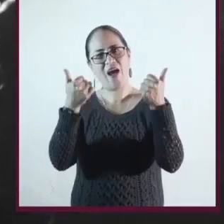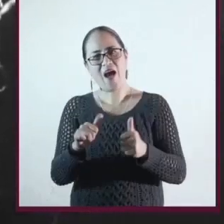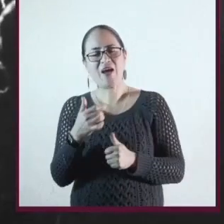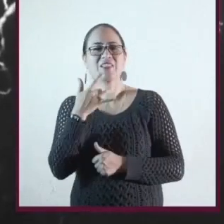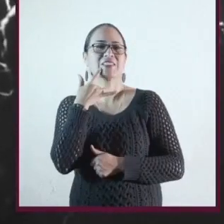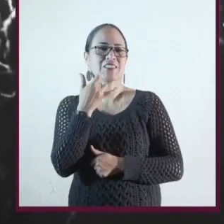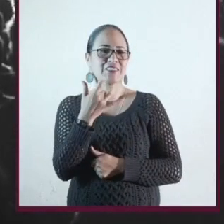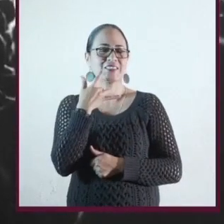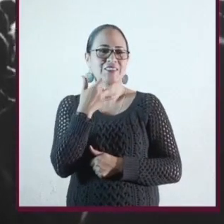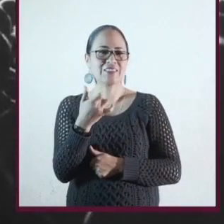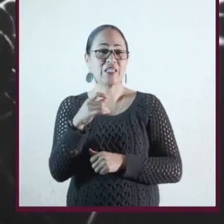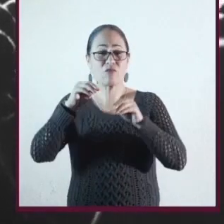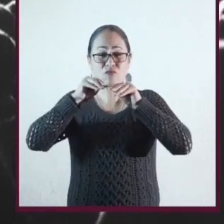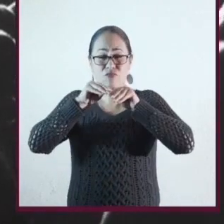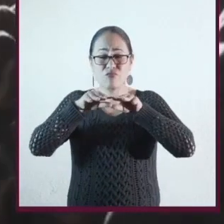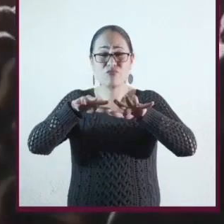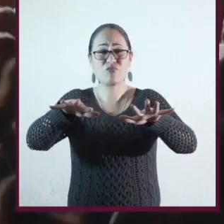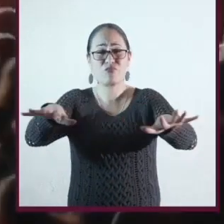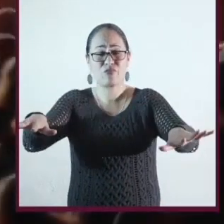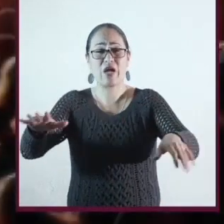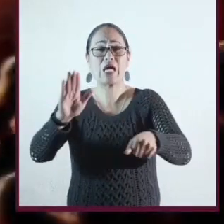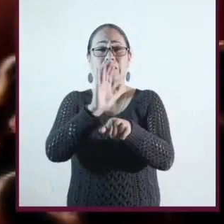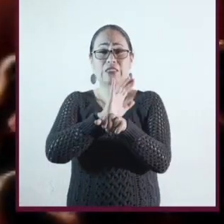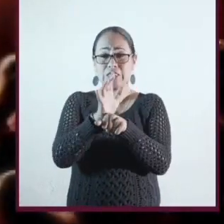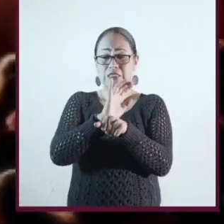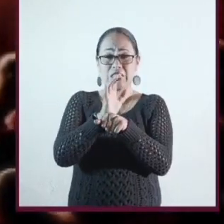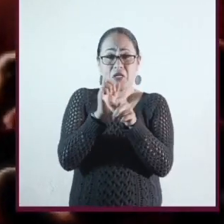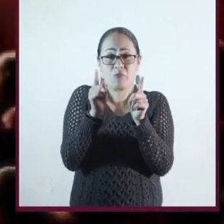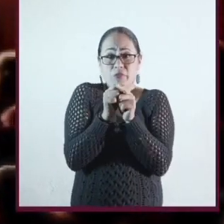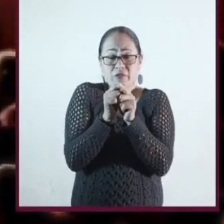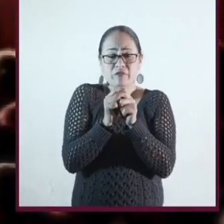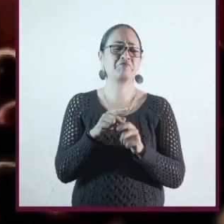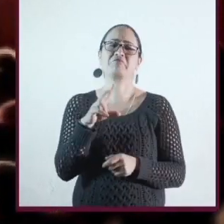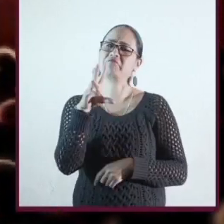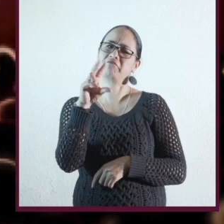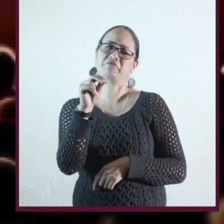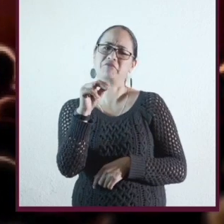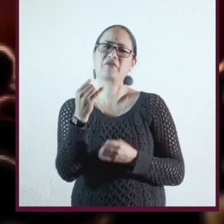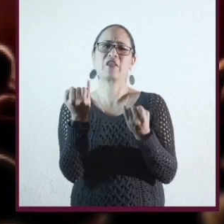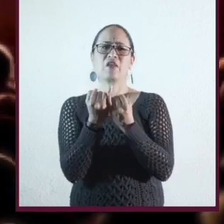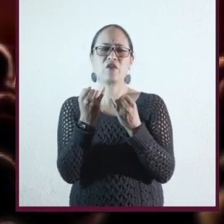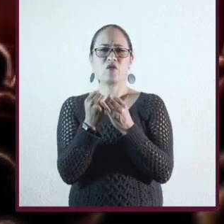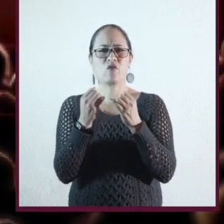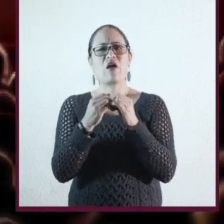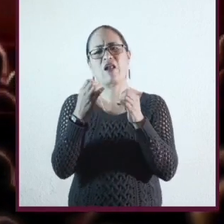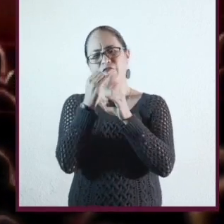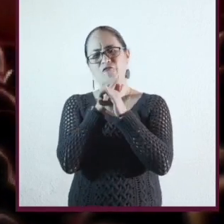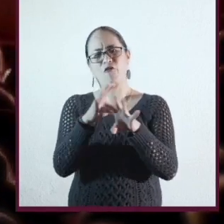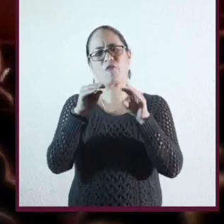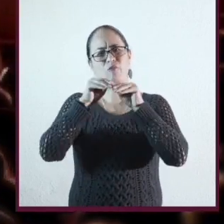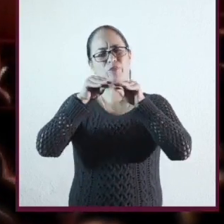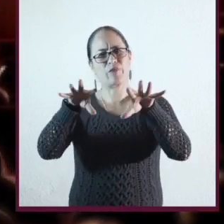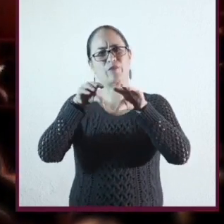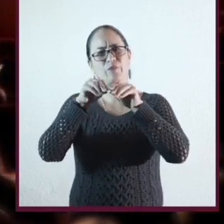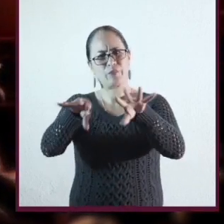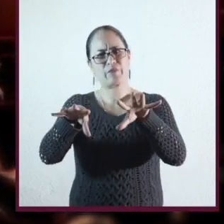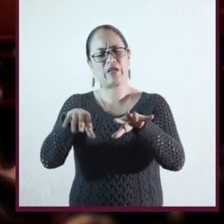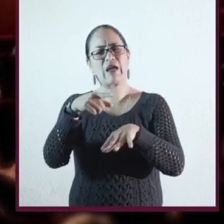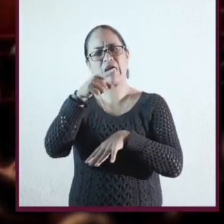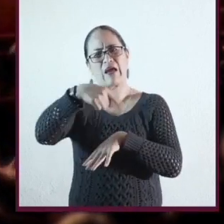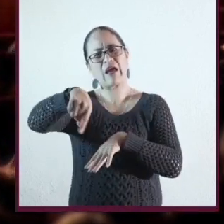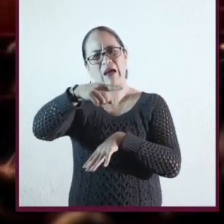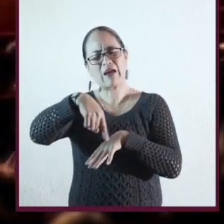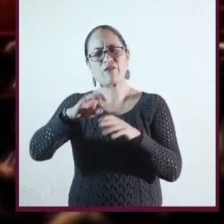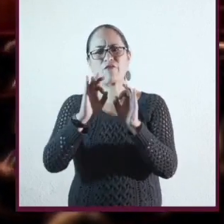su alcance, el cine es mucho más que eso. Es considerado un medio de comunicación de masas porque es un canal artificial